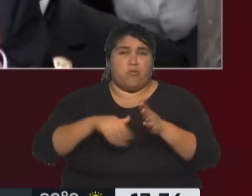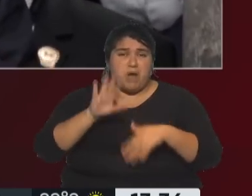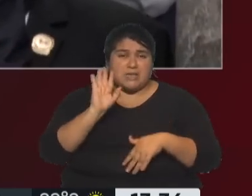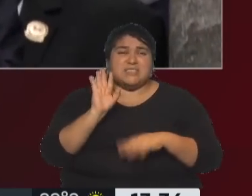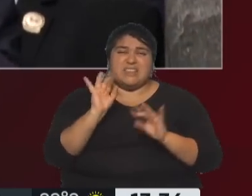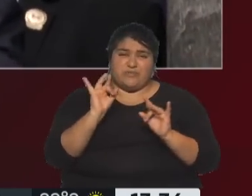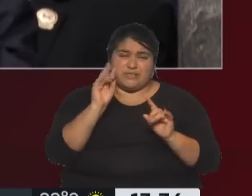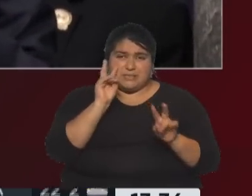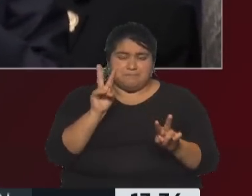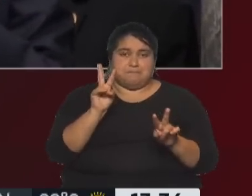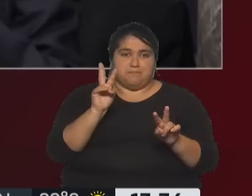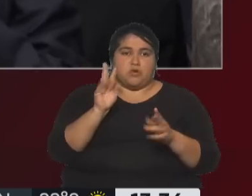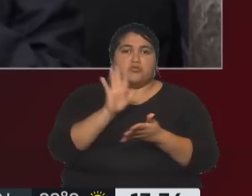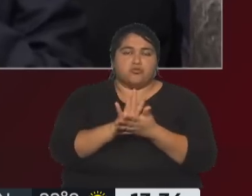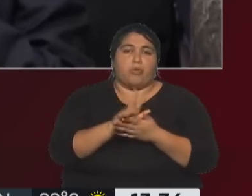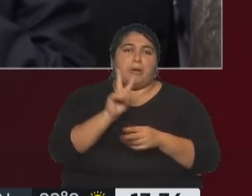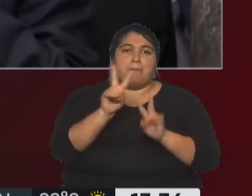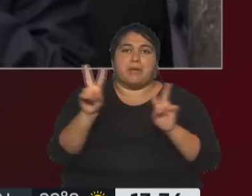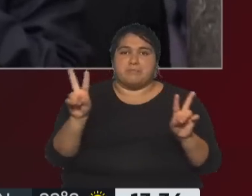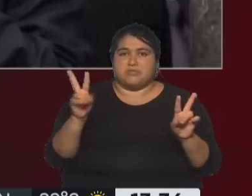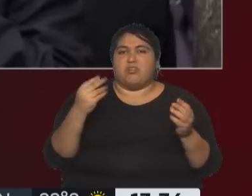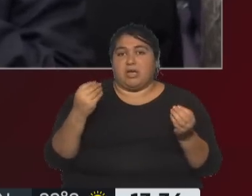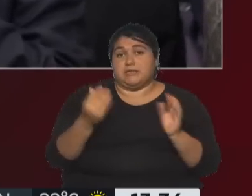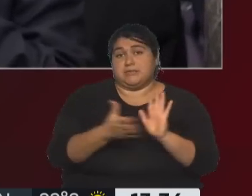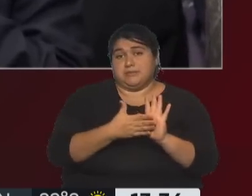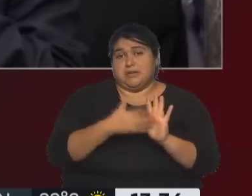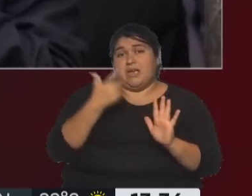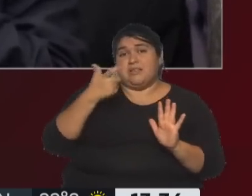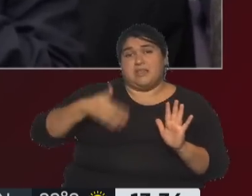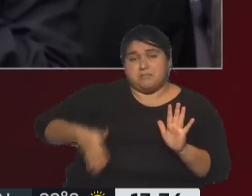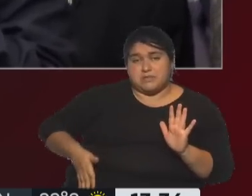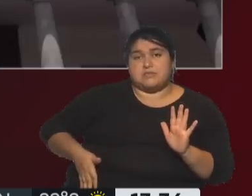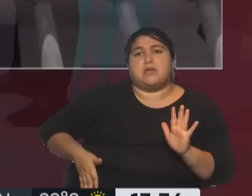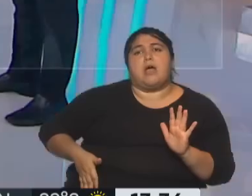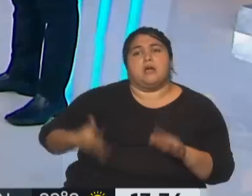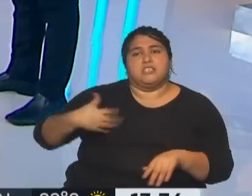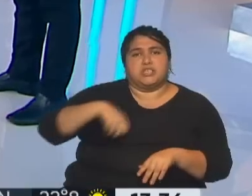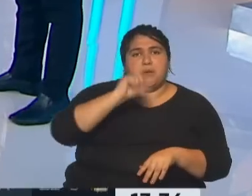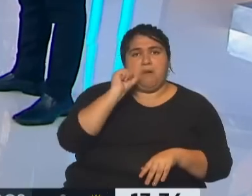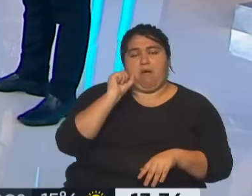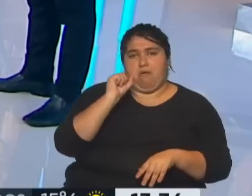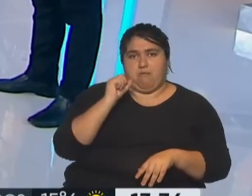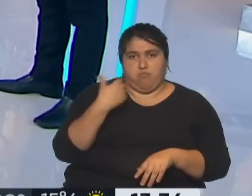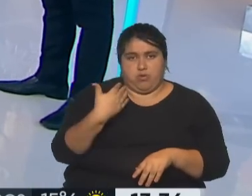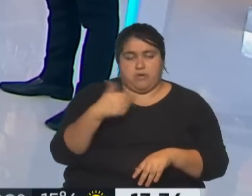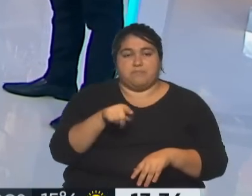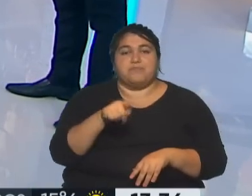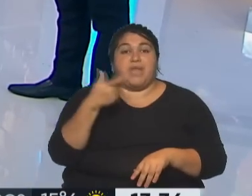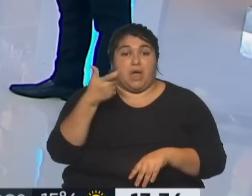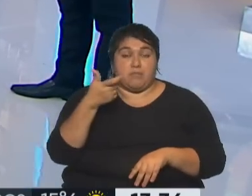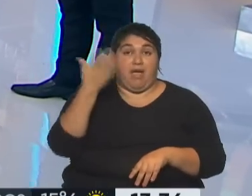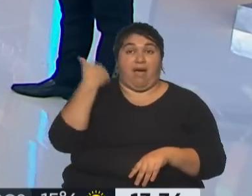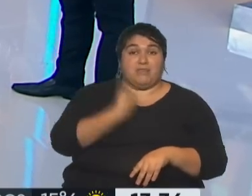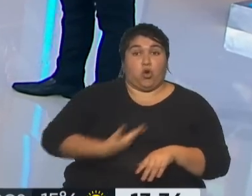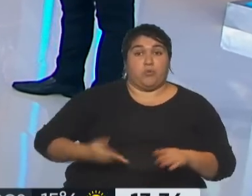ahí hizo ruido tiene que ver con la autorización de la tenencia y la aportación de armas. Hay que recordar que durante el gobierno de Rafael Correa esto